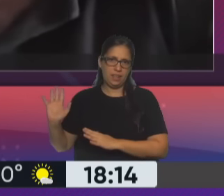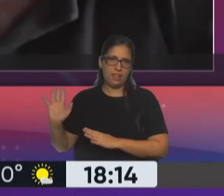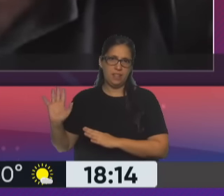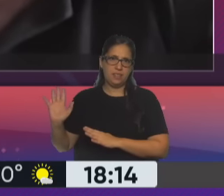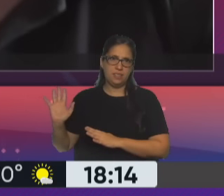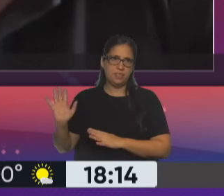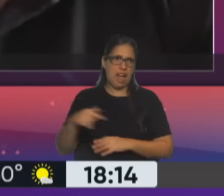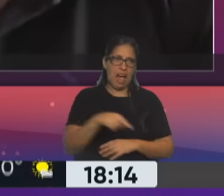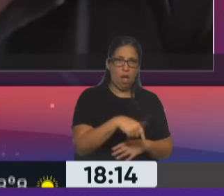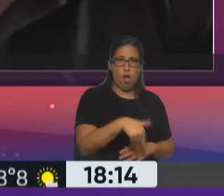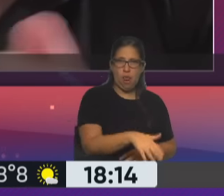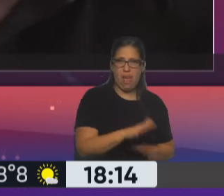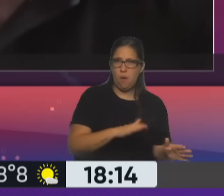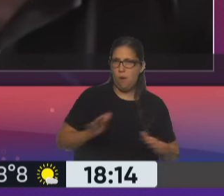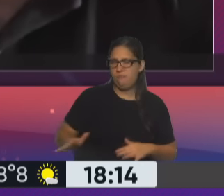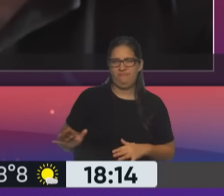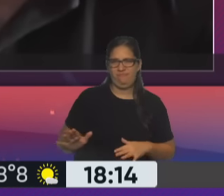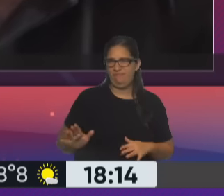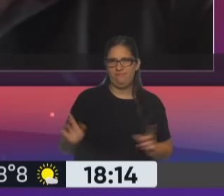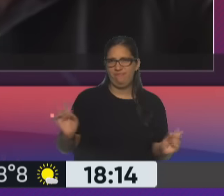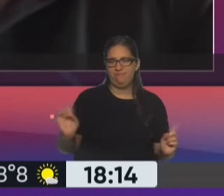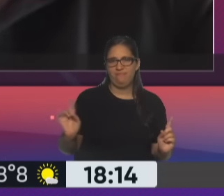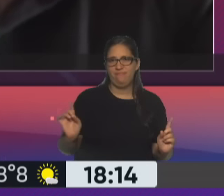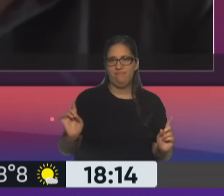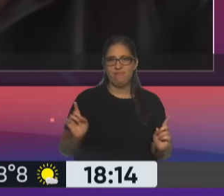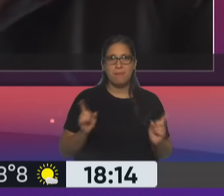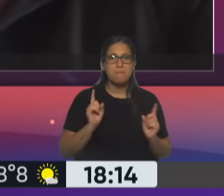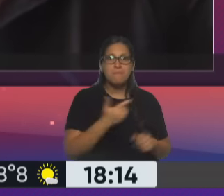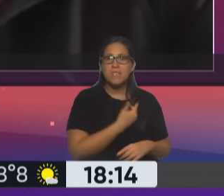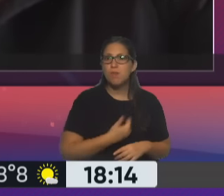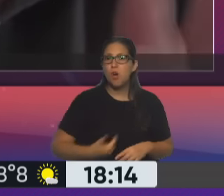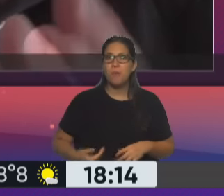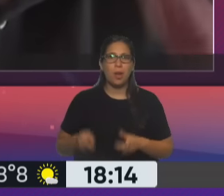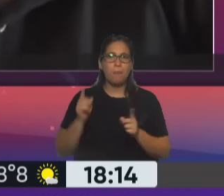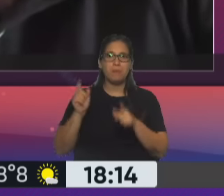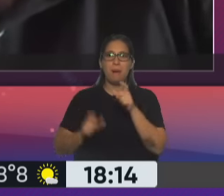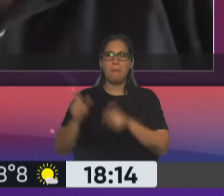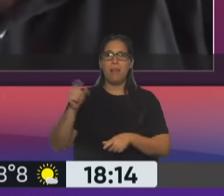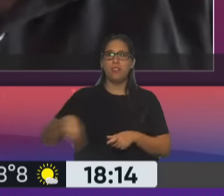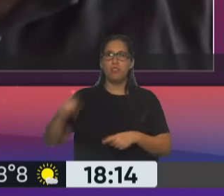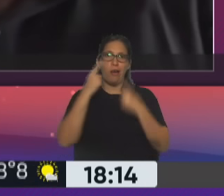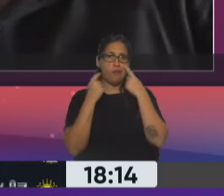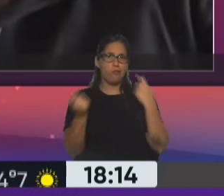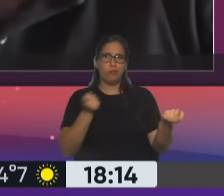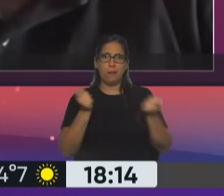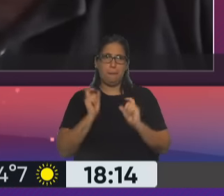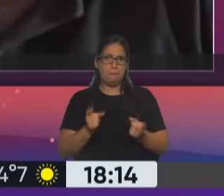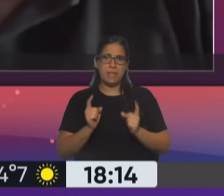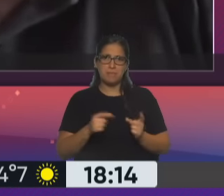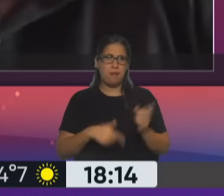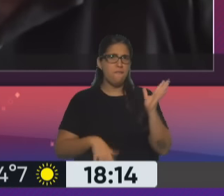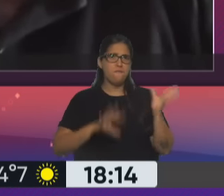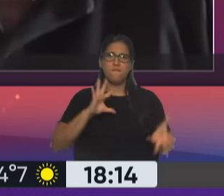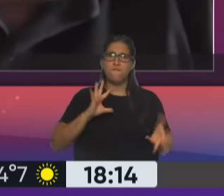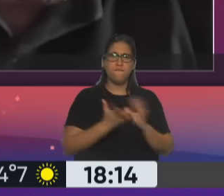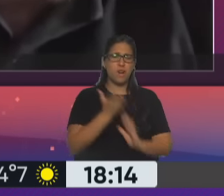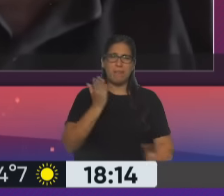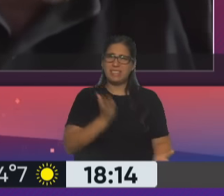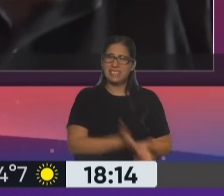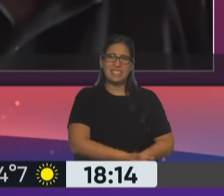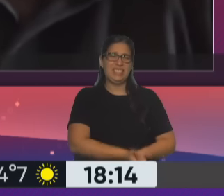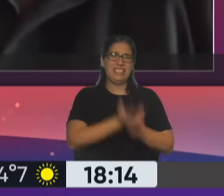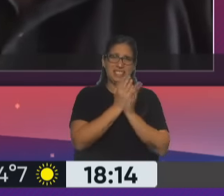estos días, ¿no? Sino que justamente es el mismo gobierno, son las mismas personas que siguen controlando a todos, incluso con mayor ferocidad, que es lo que hace el